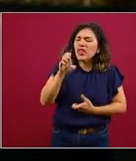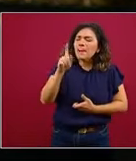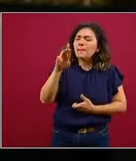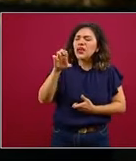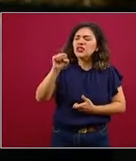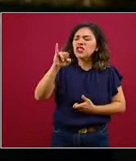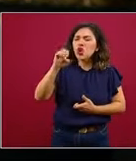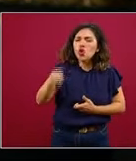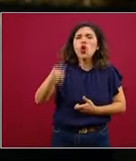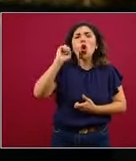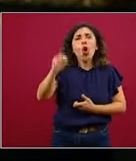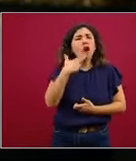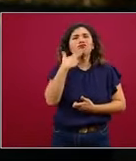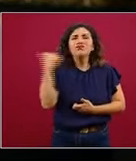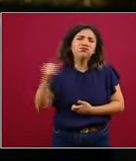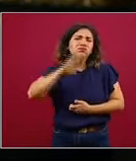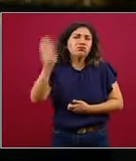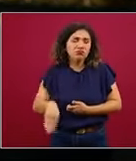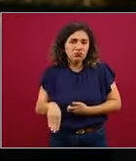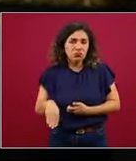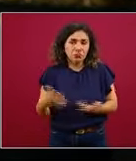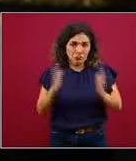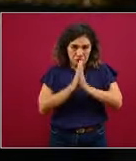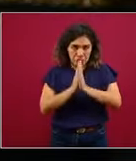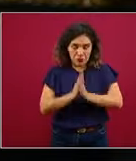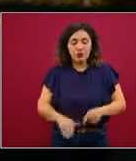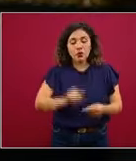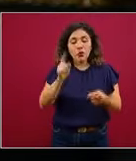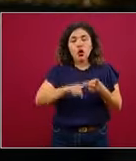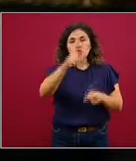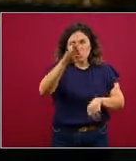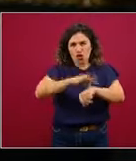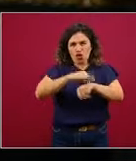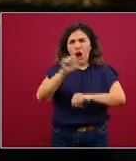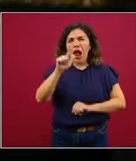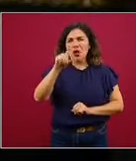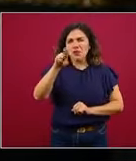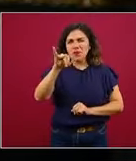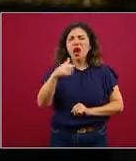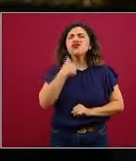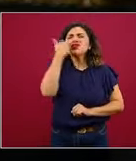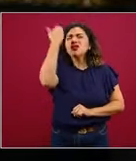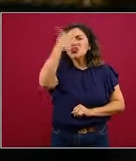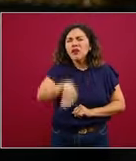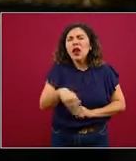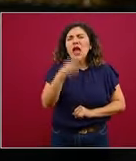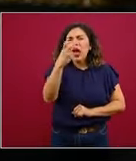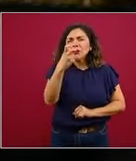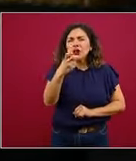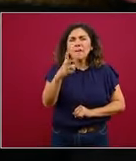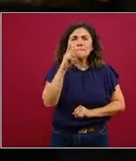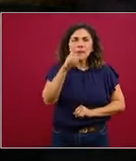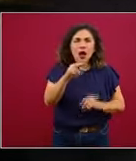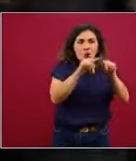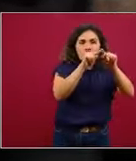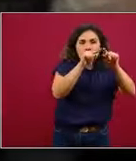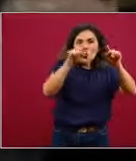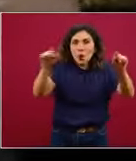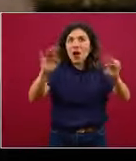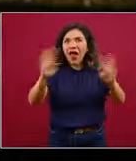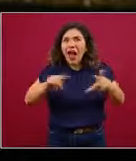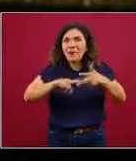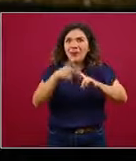suicidas, por favor. Y doctora Lomía, quiero preguntarle… además de esta posible meseta, ¿qué significa que